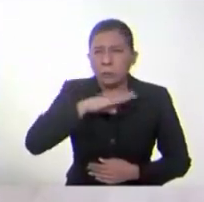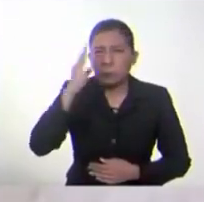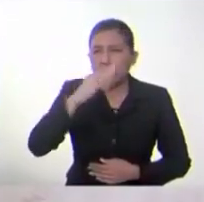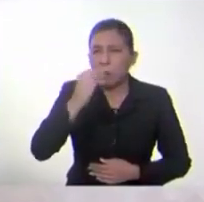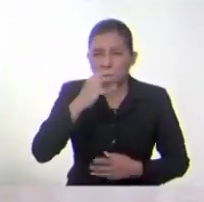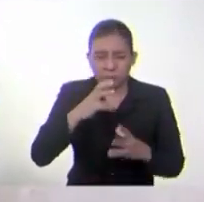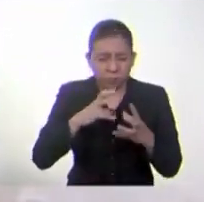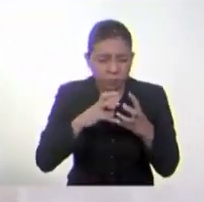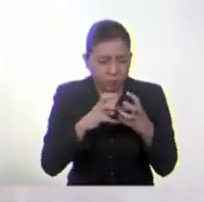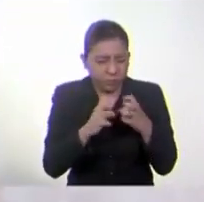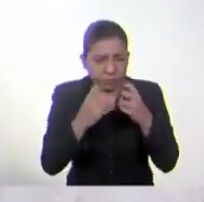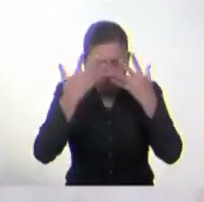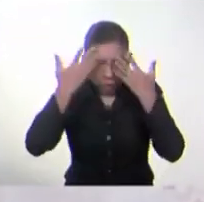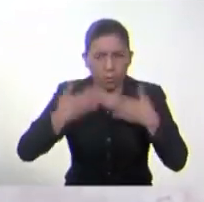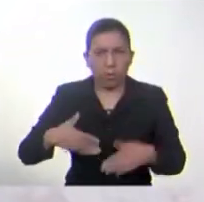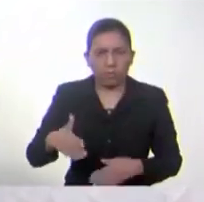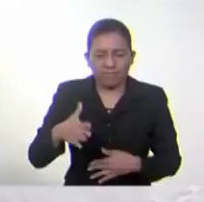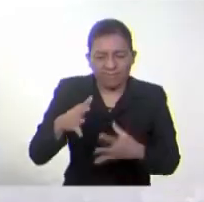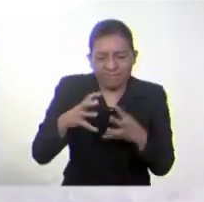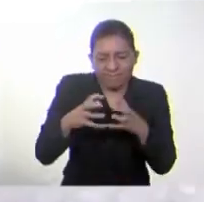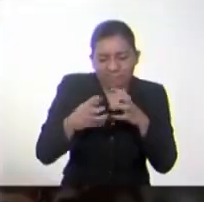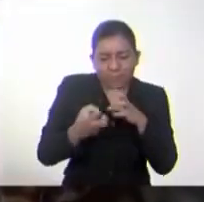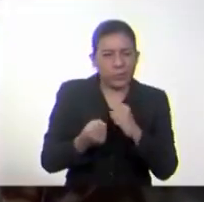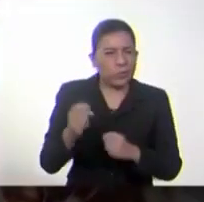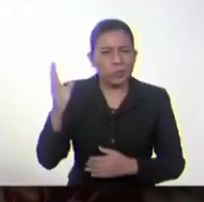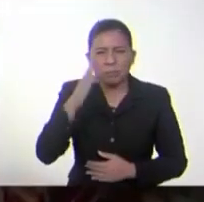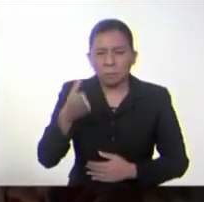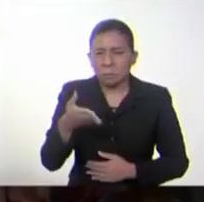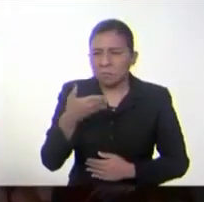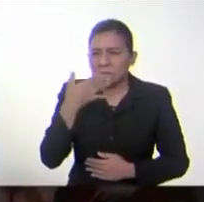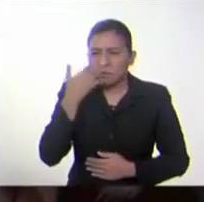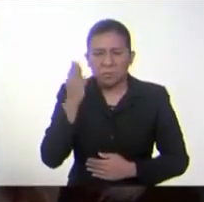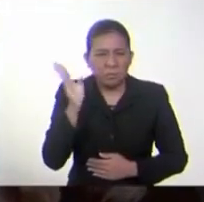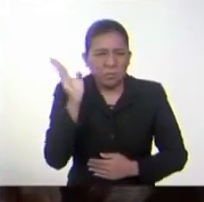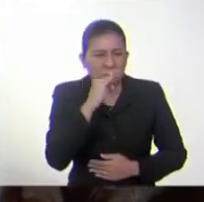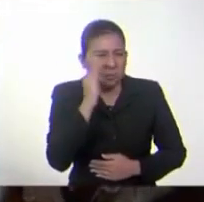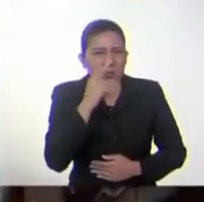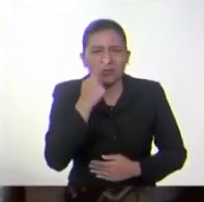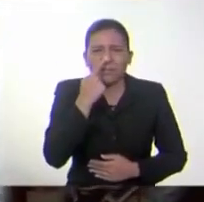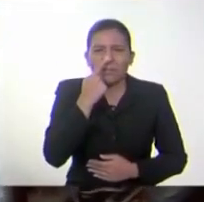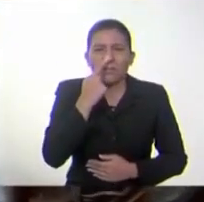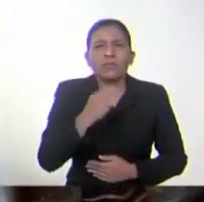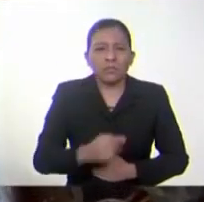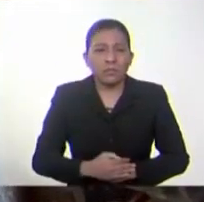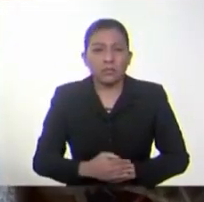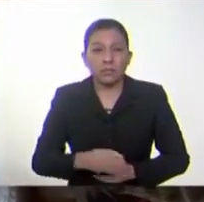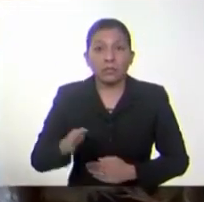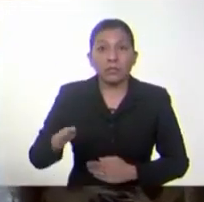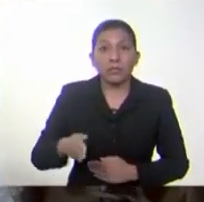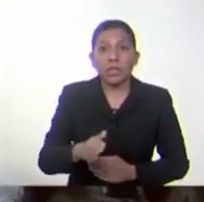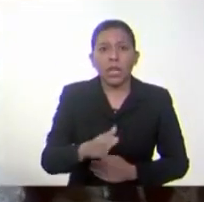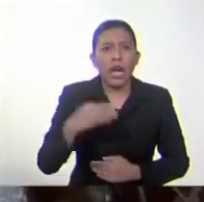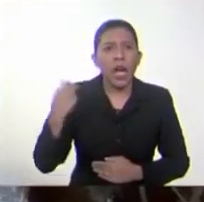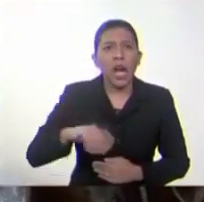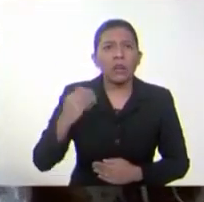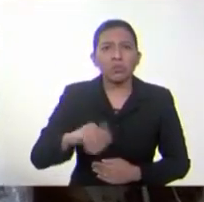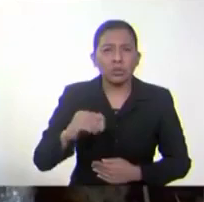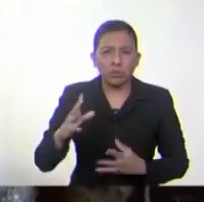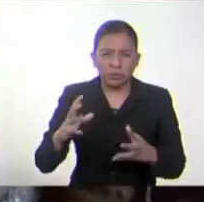las aminas responsables del mal olor. Hay otra razón para que el pescado se deteriore tan